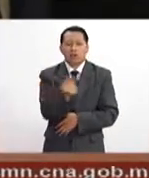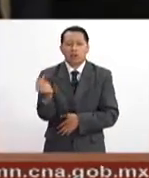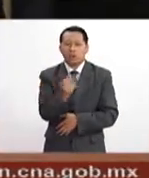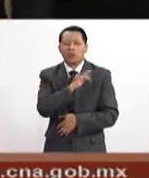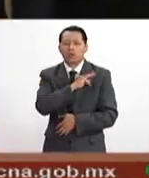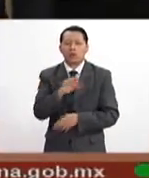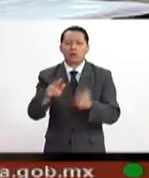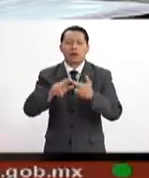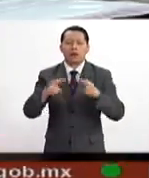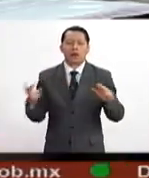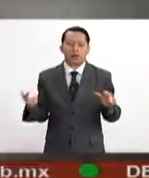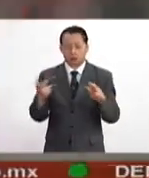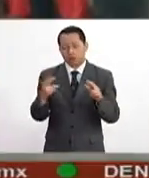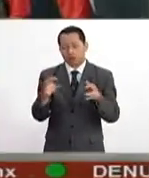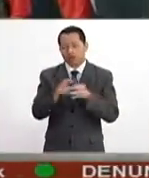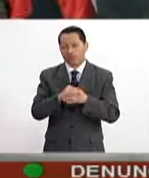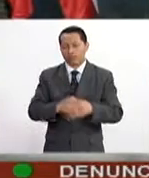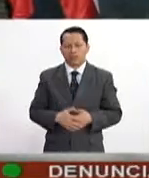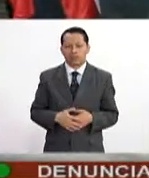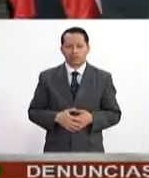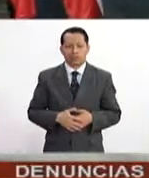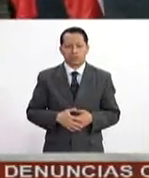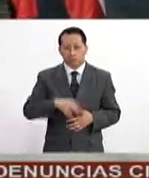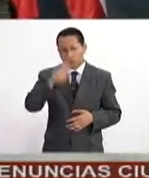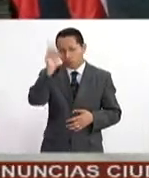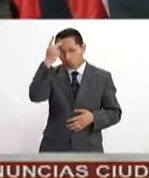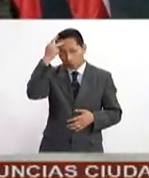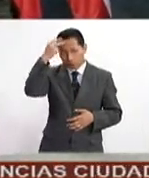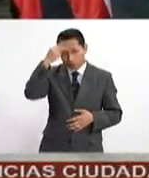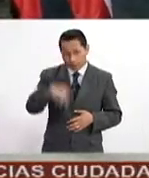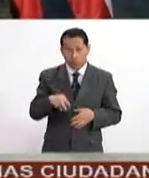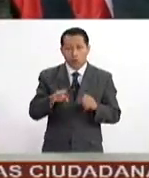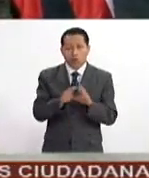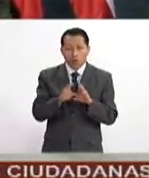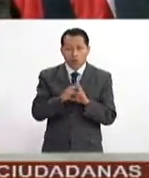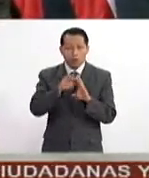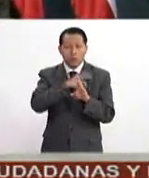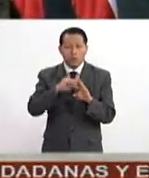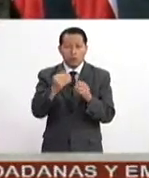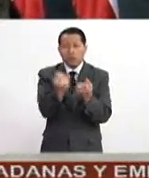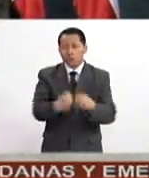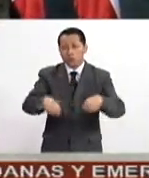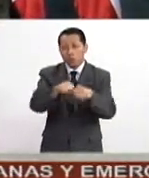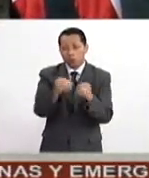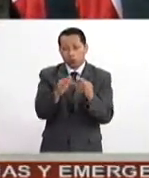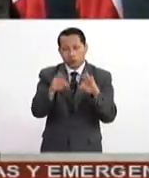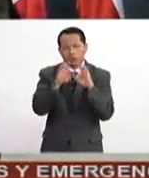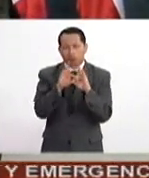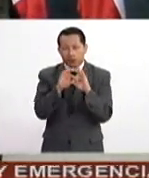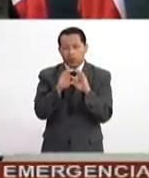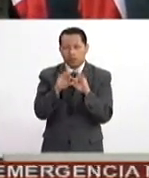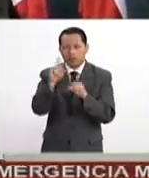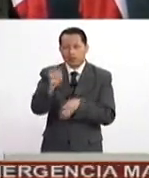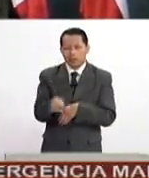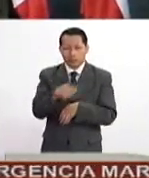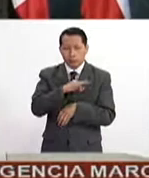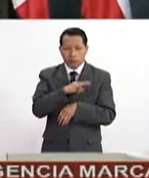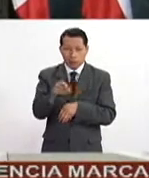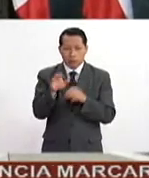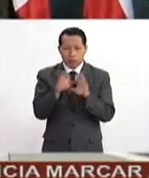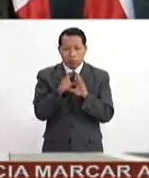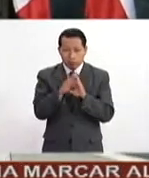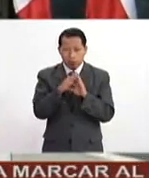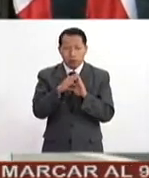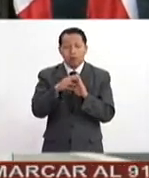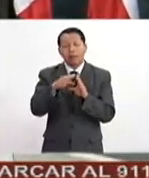una relación estratégica. Para Polonia, México puede ser un socio fundamental, al ser puerta de entrada hacia